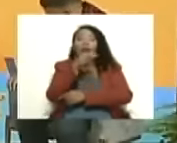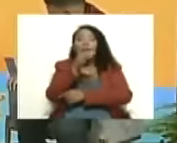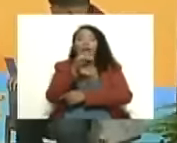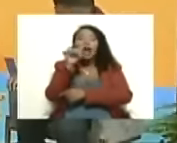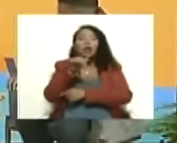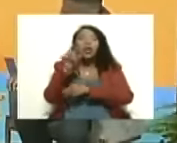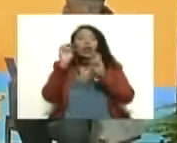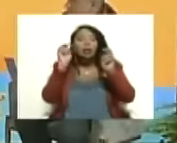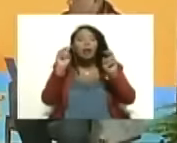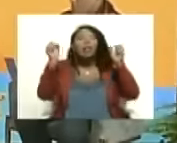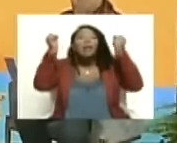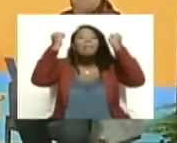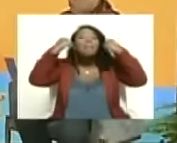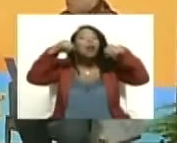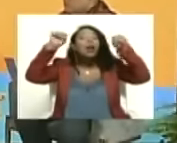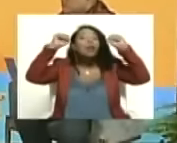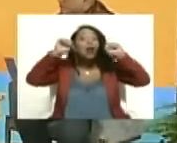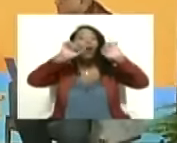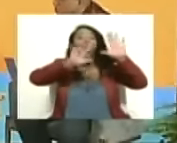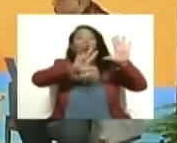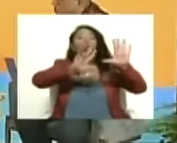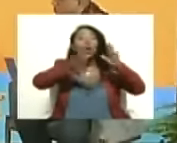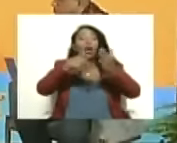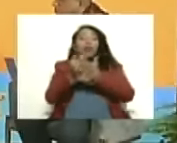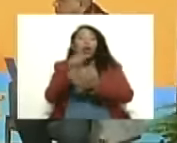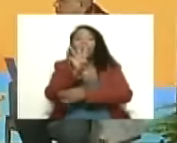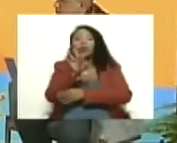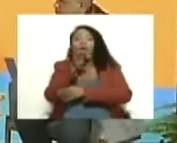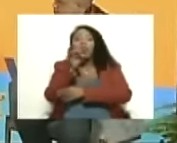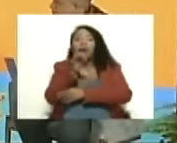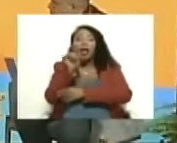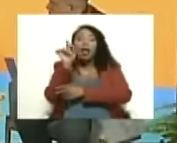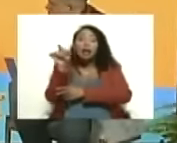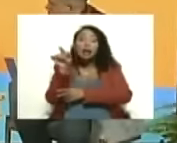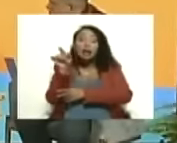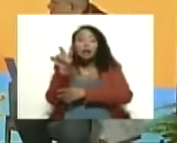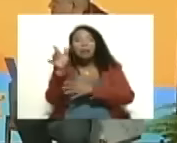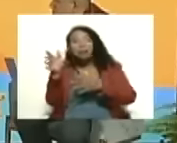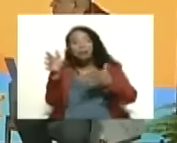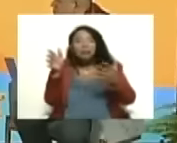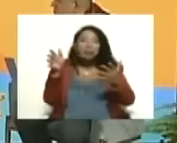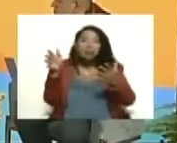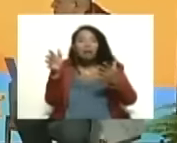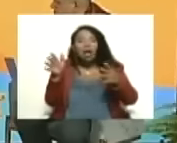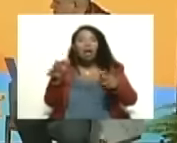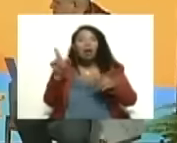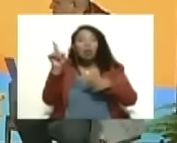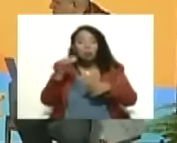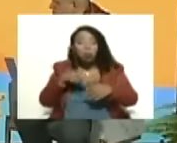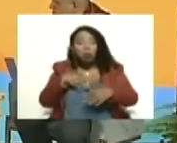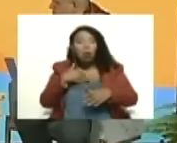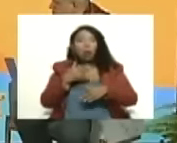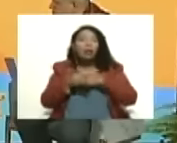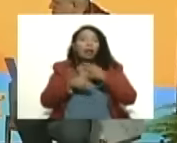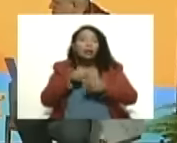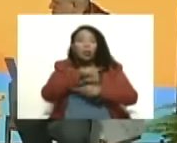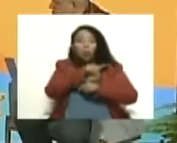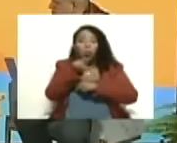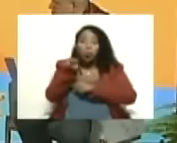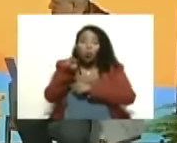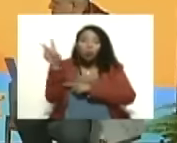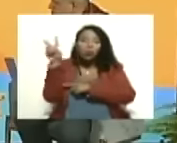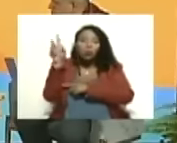es en el caso del simulacro va a estar entre 8 y 4 de la tarde Así que es digamos la ventana en la cual ustedes